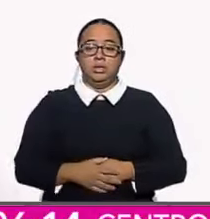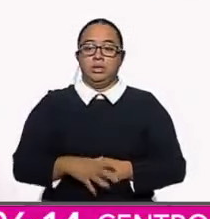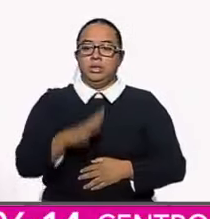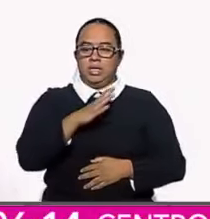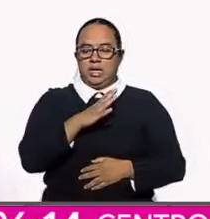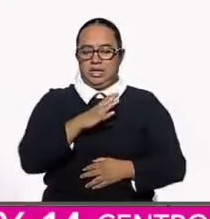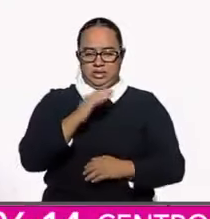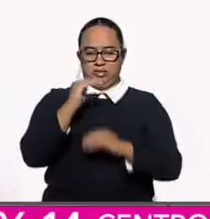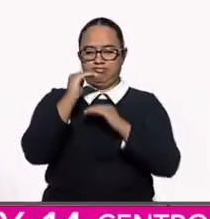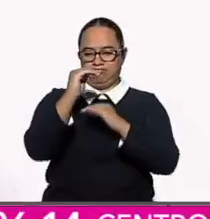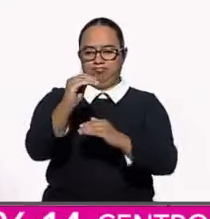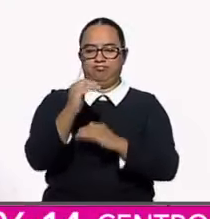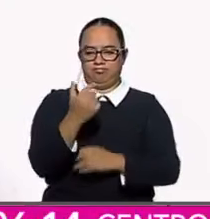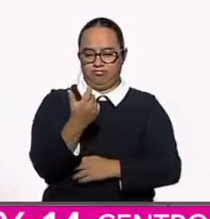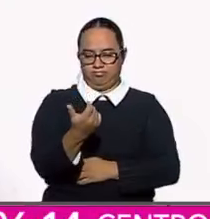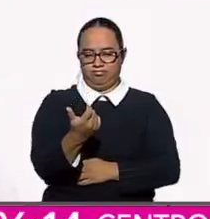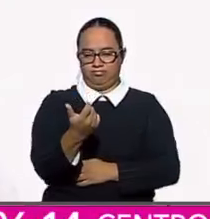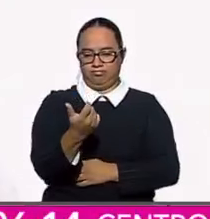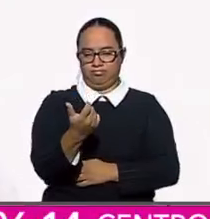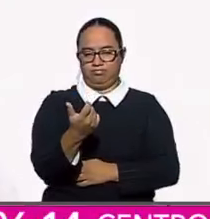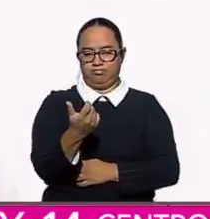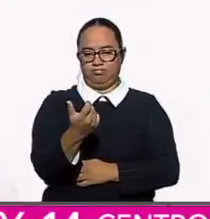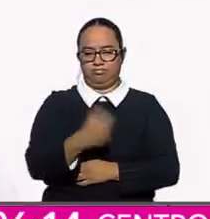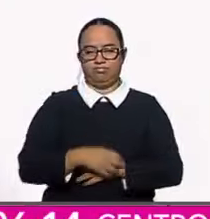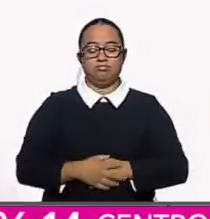económico a que quieras hacer